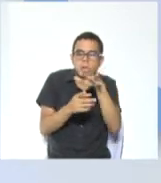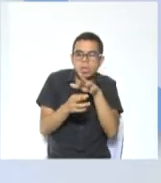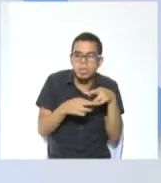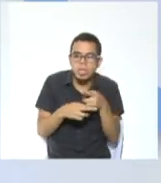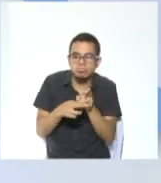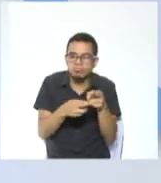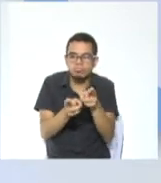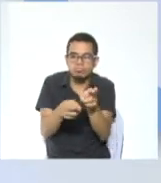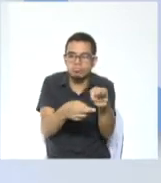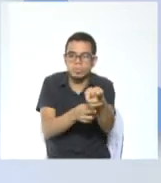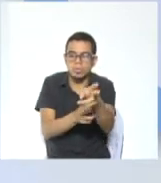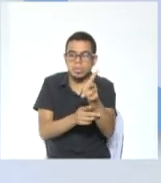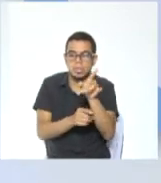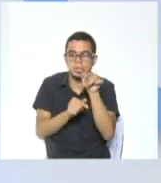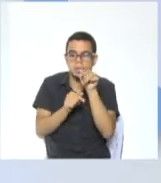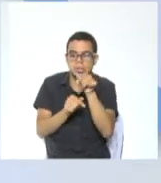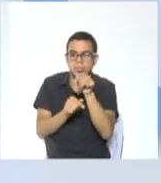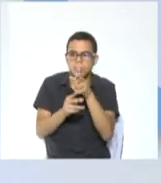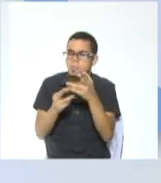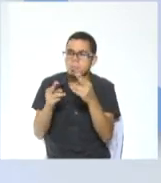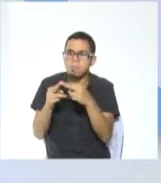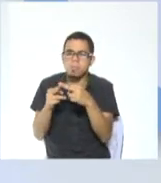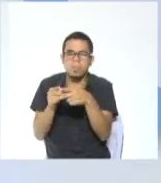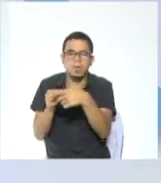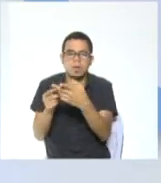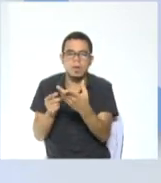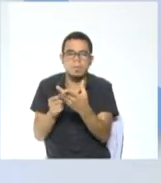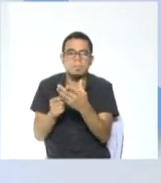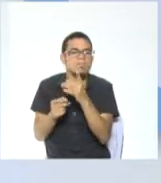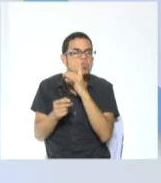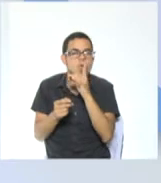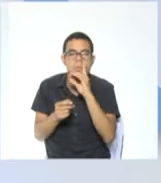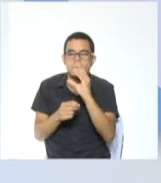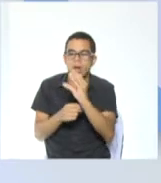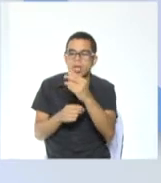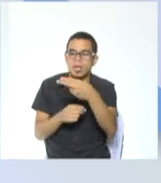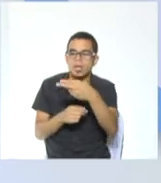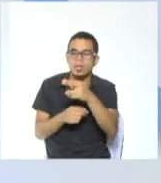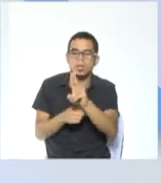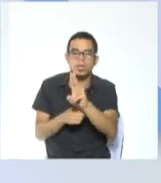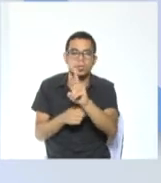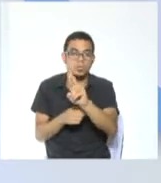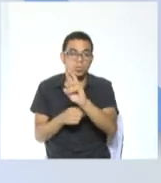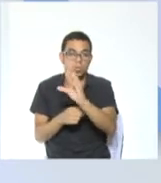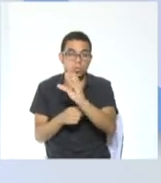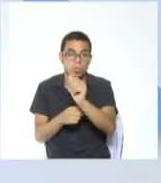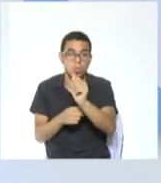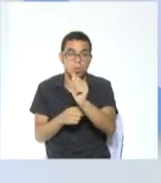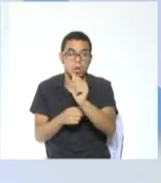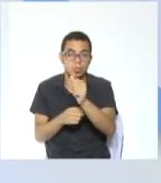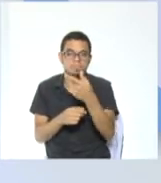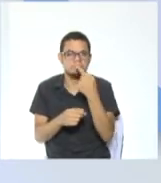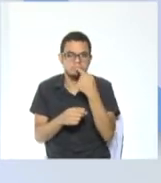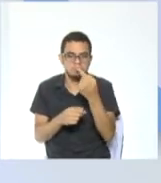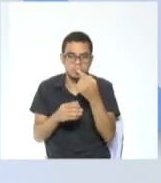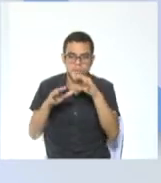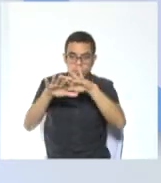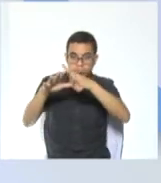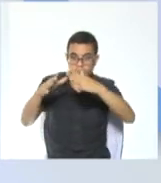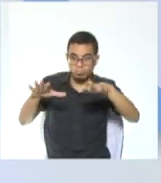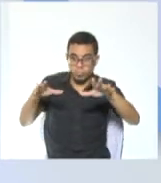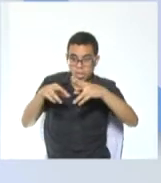Pacairigua, en el sector conocido como La Churca. Se dice que en las profundidades